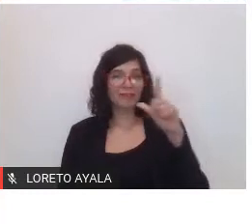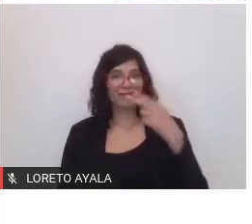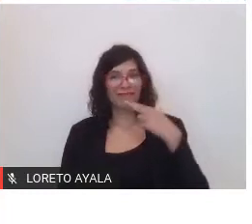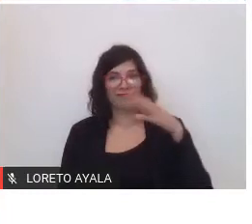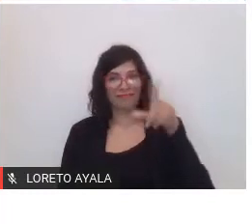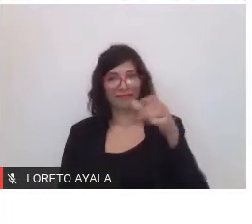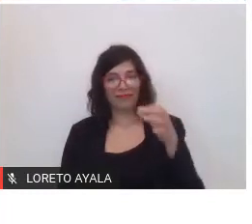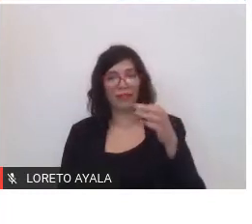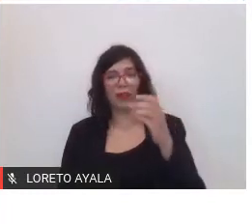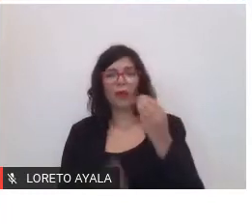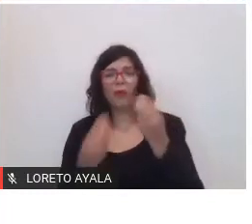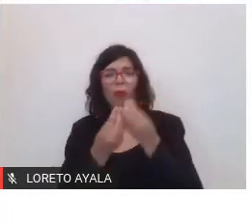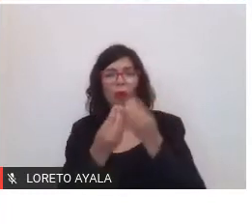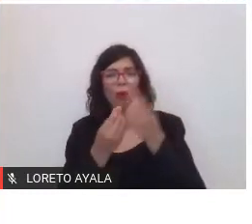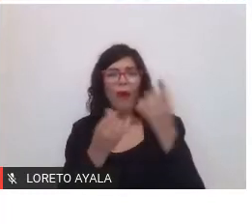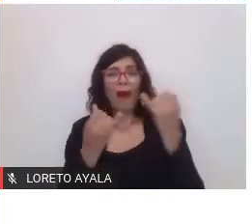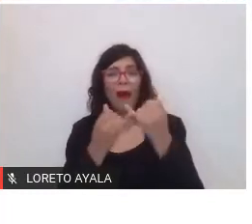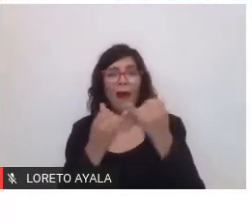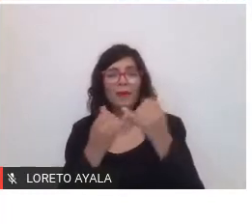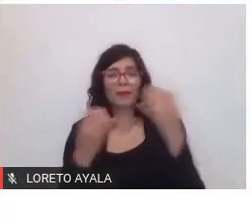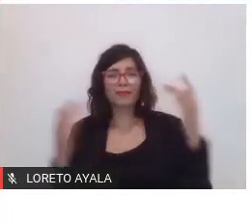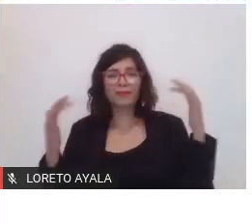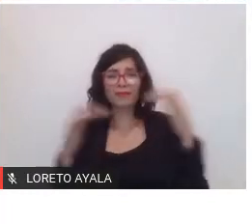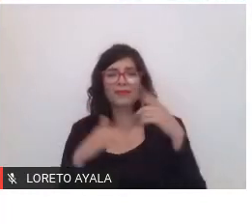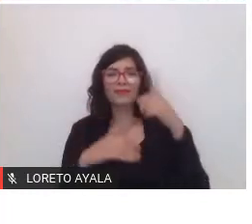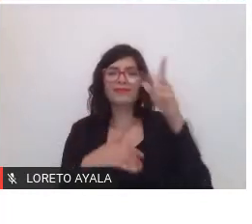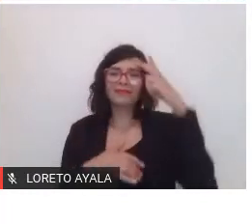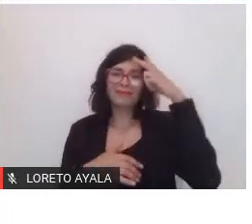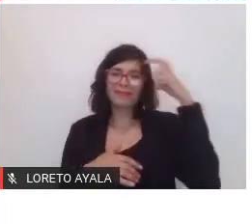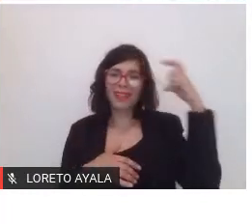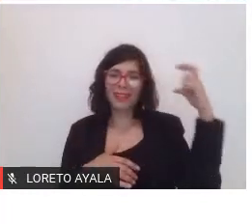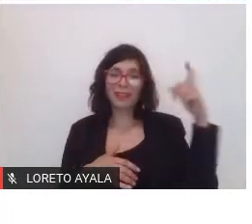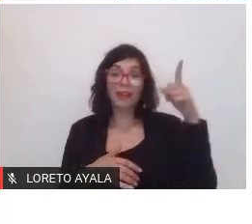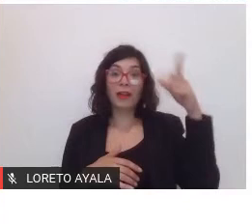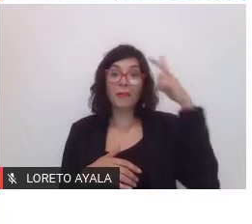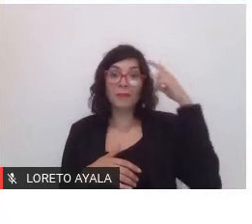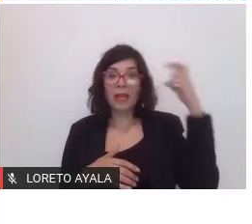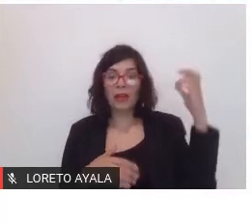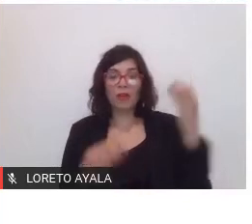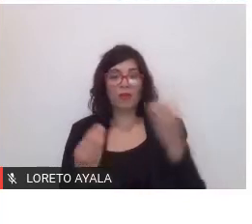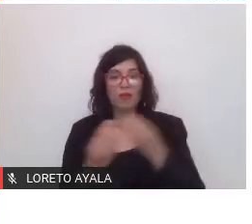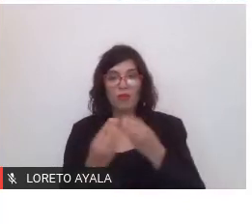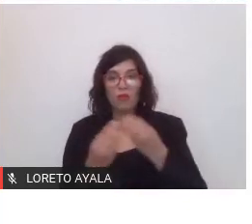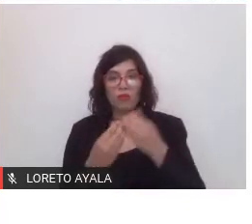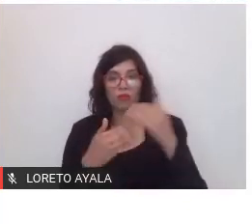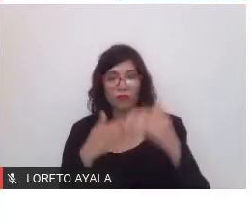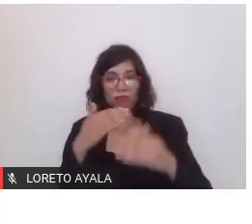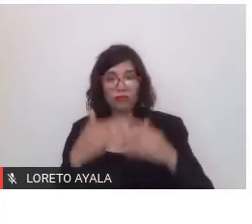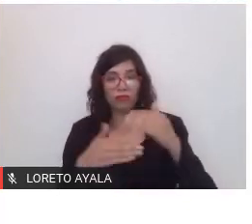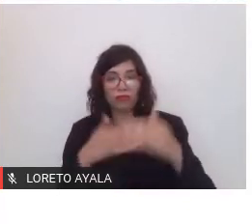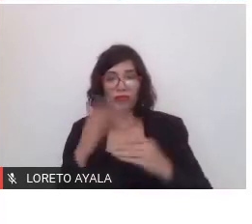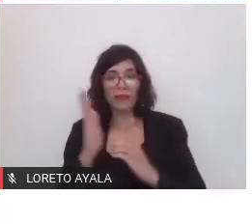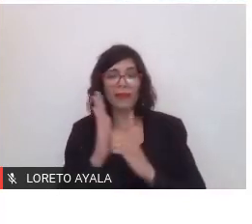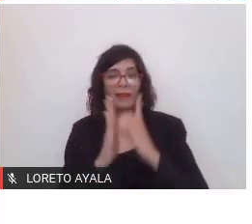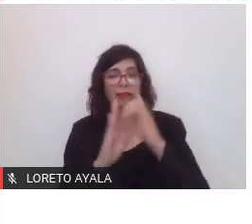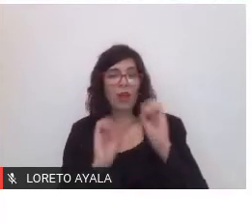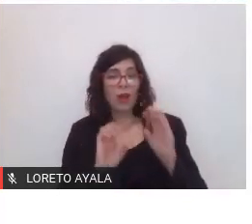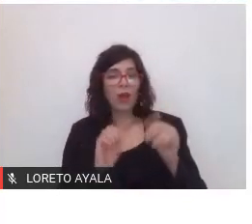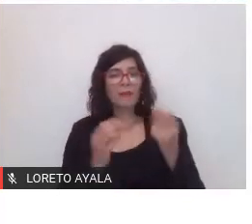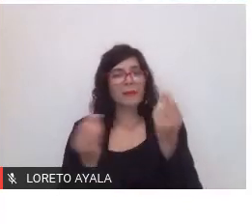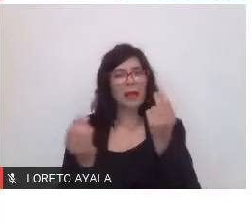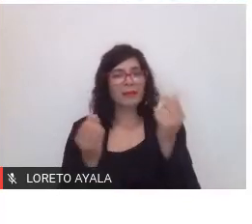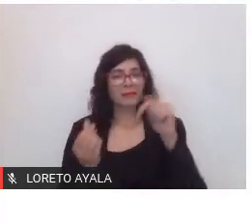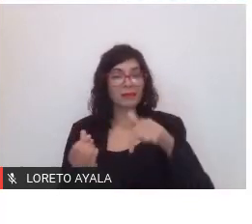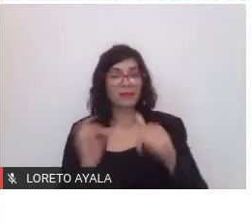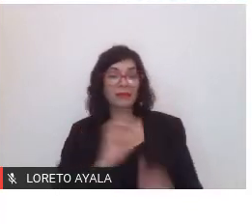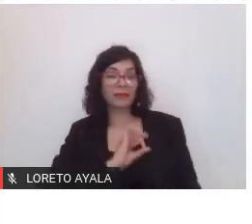desde México. Los procesos educativos mexicanos están muy ligados a los procesos educativos chilenos. ¿Cuál es la